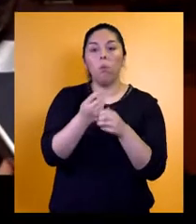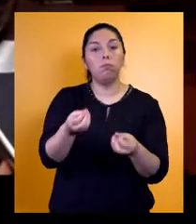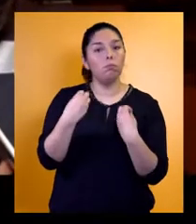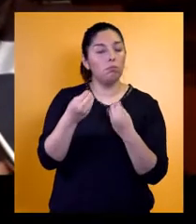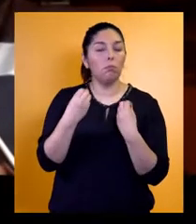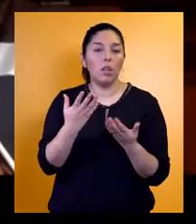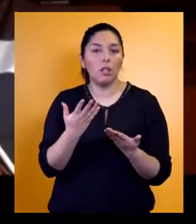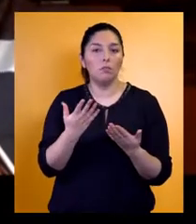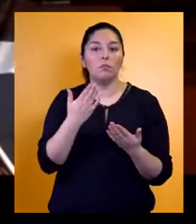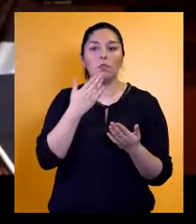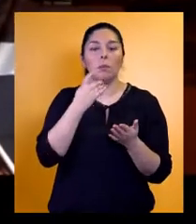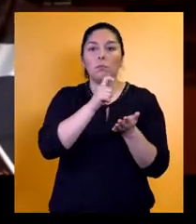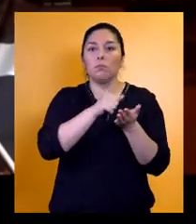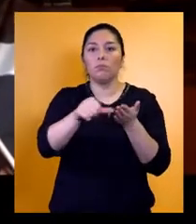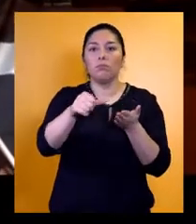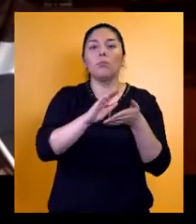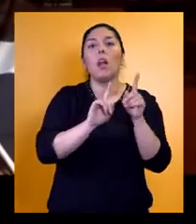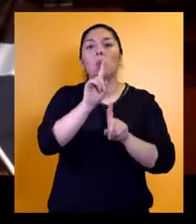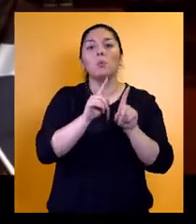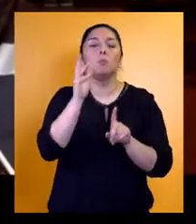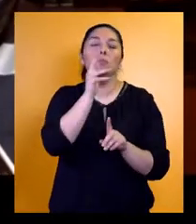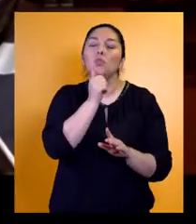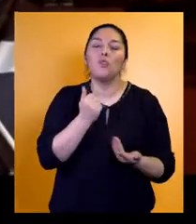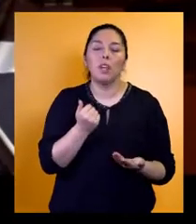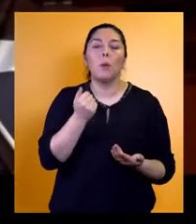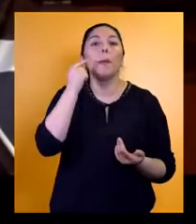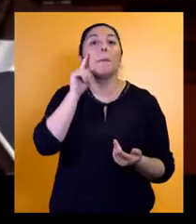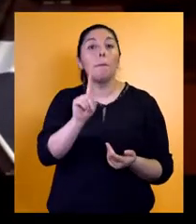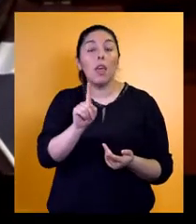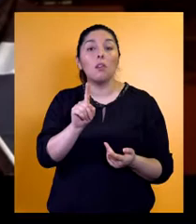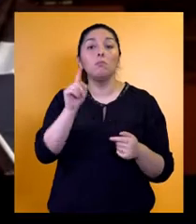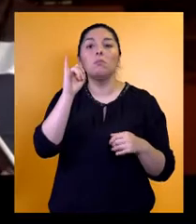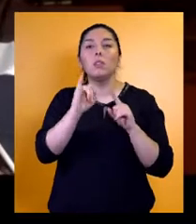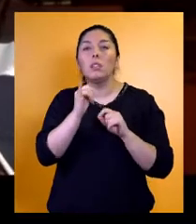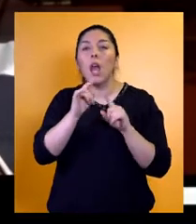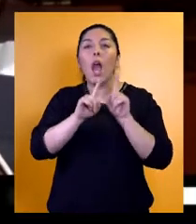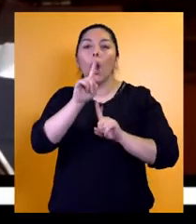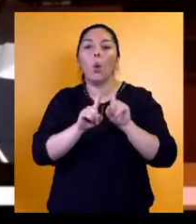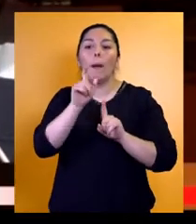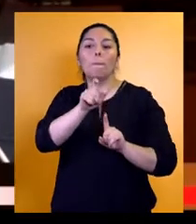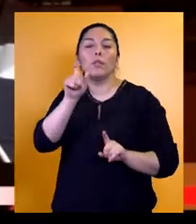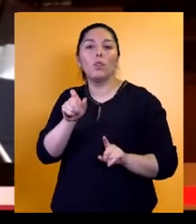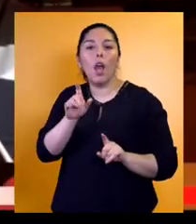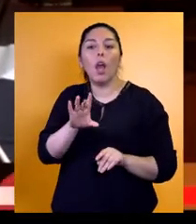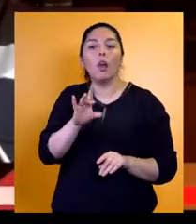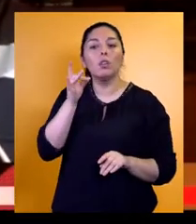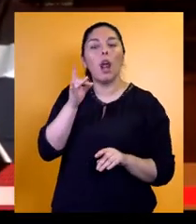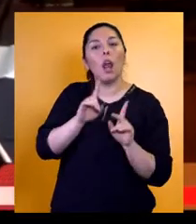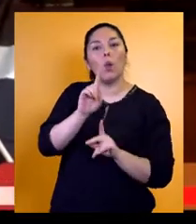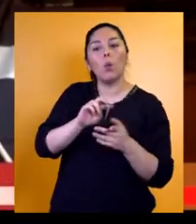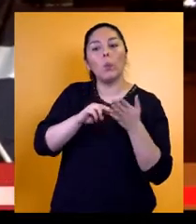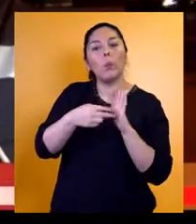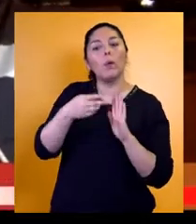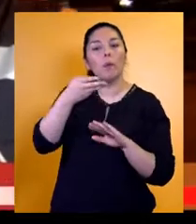productivo. Infracciones tributarias en sí no se detectaron, pero sí se detectaron algunos contribuyentes con brechas, con